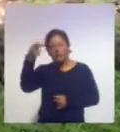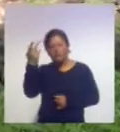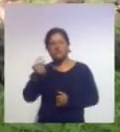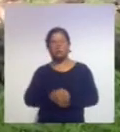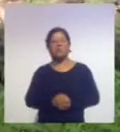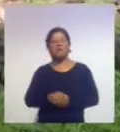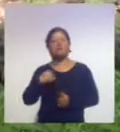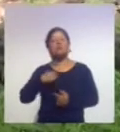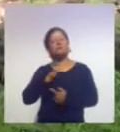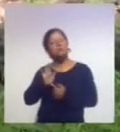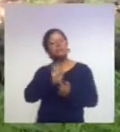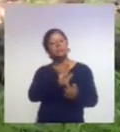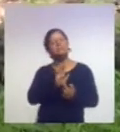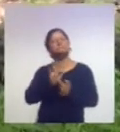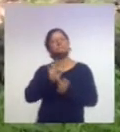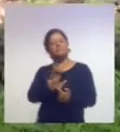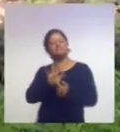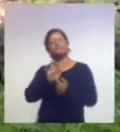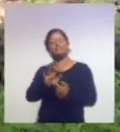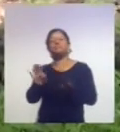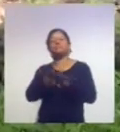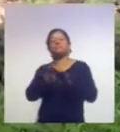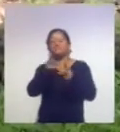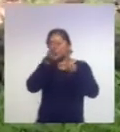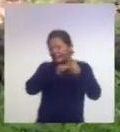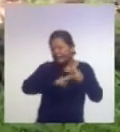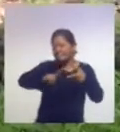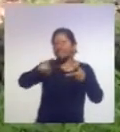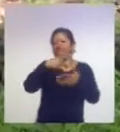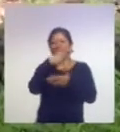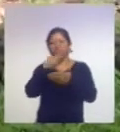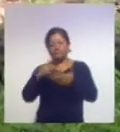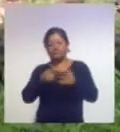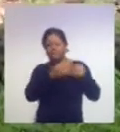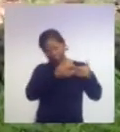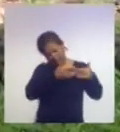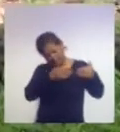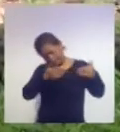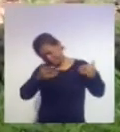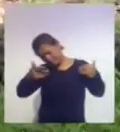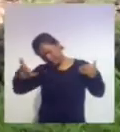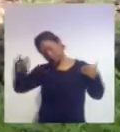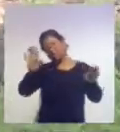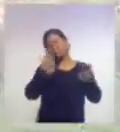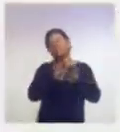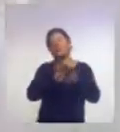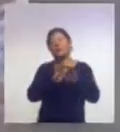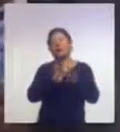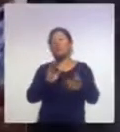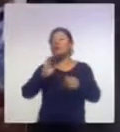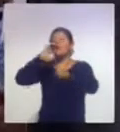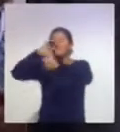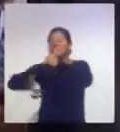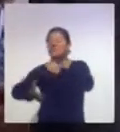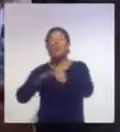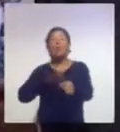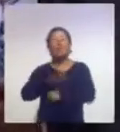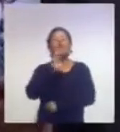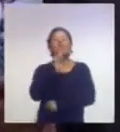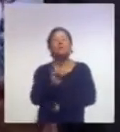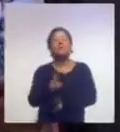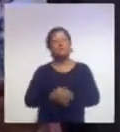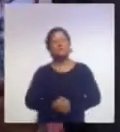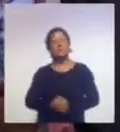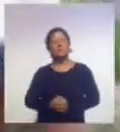estuvimos presentando pues todo desde el inicio del programa, cómo fuimos avanzando y el producto final. Las